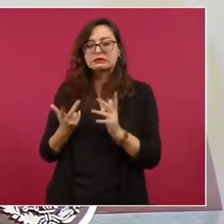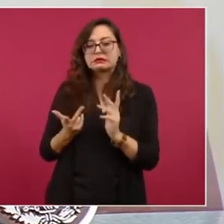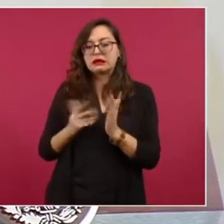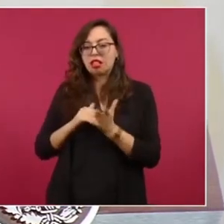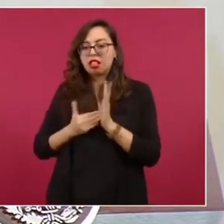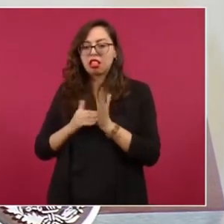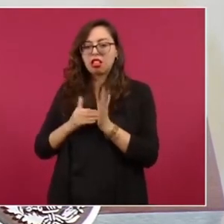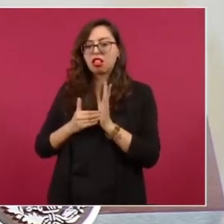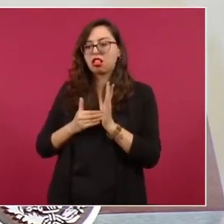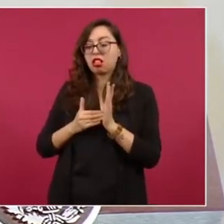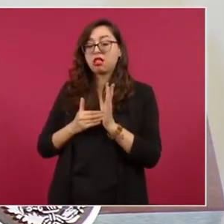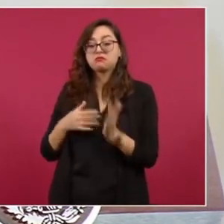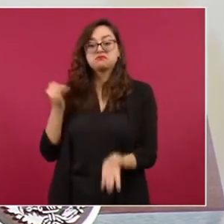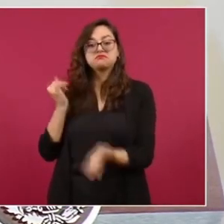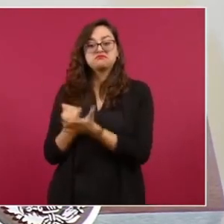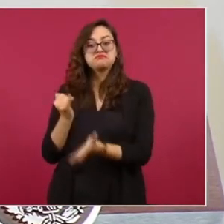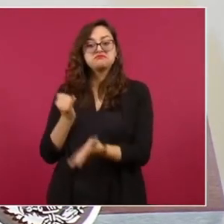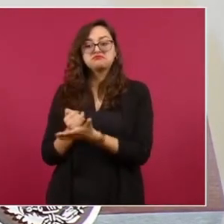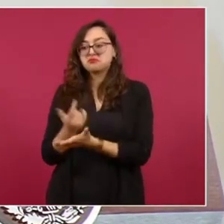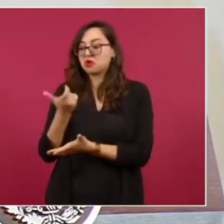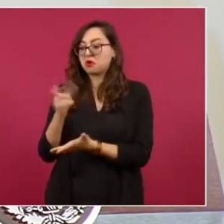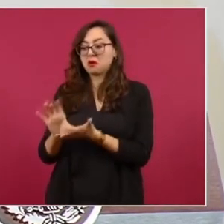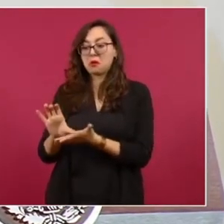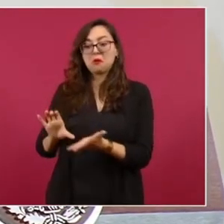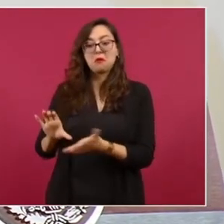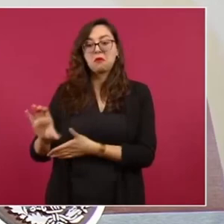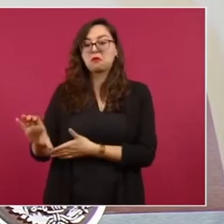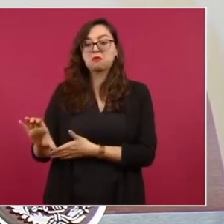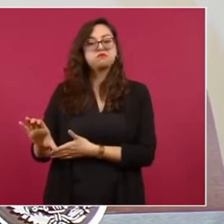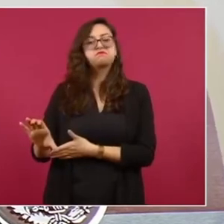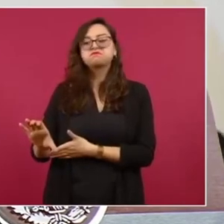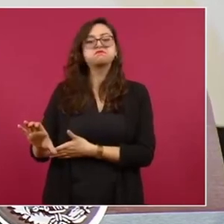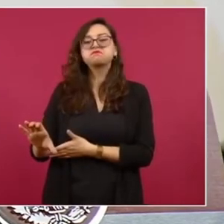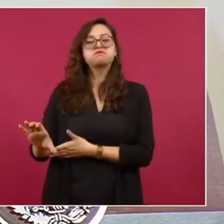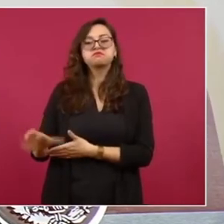y le devuelven los 1800 millones.